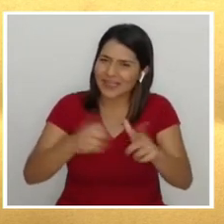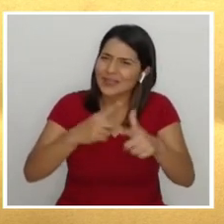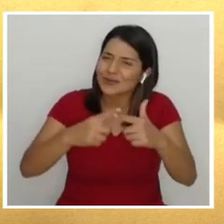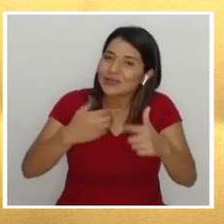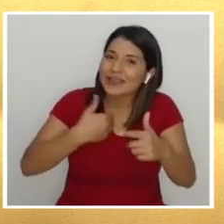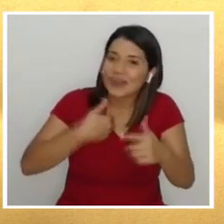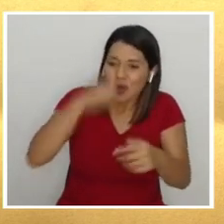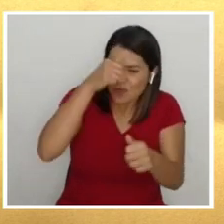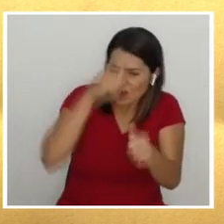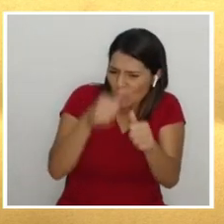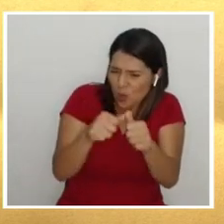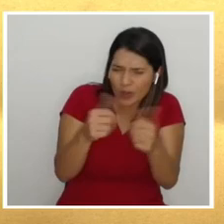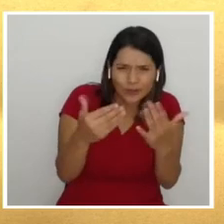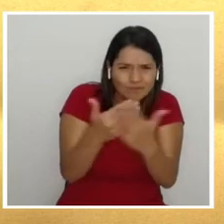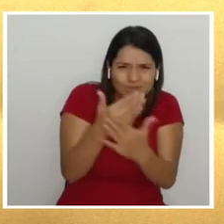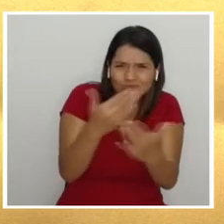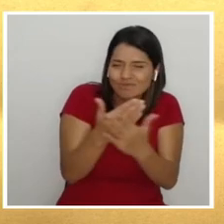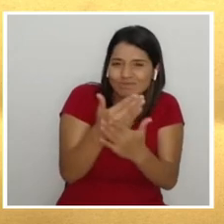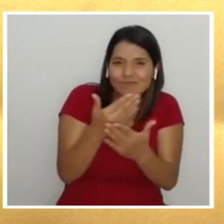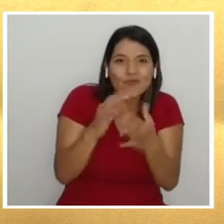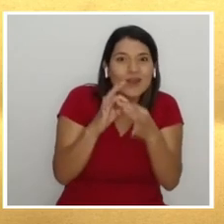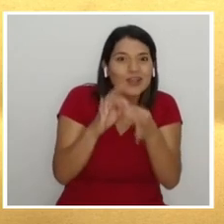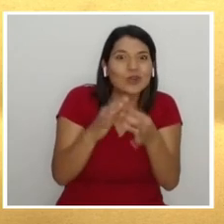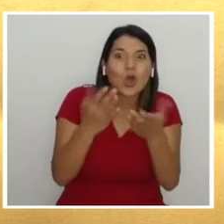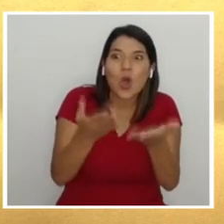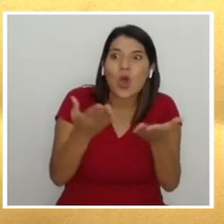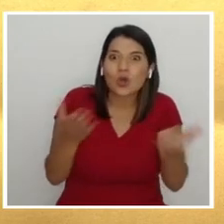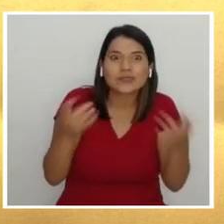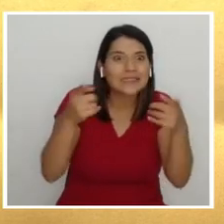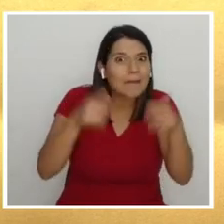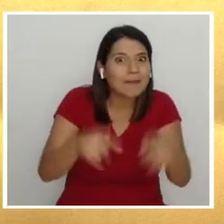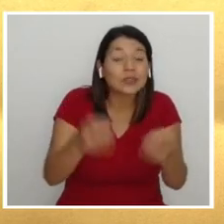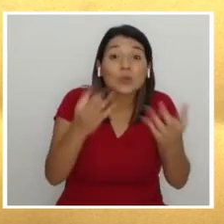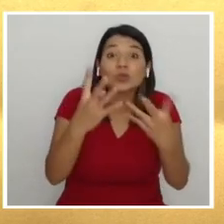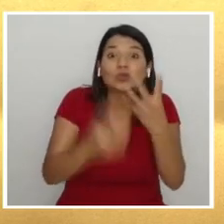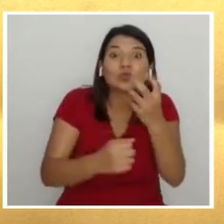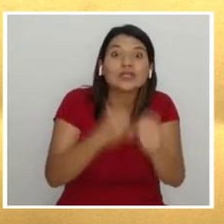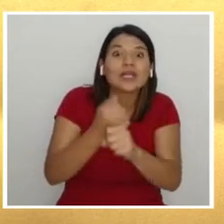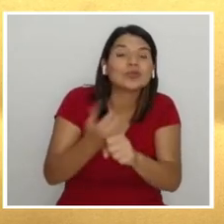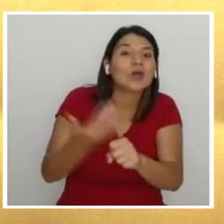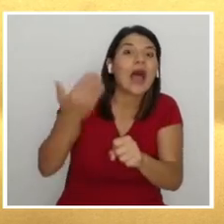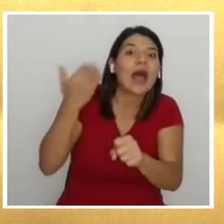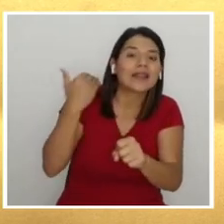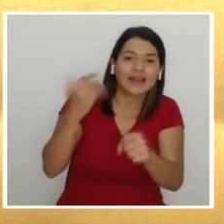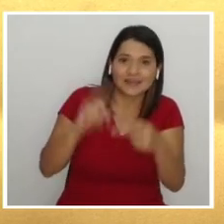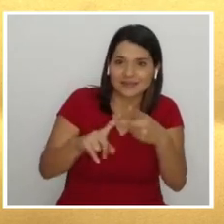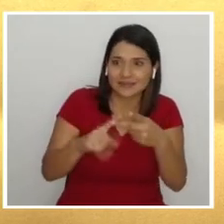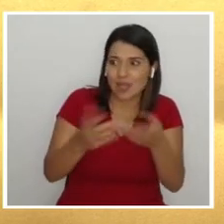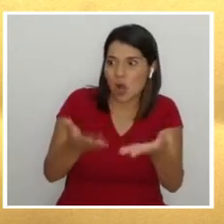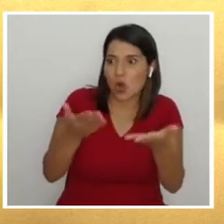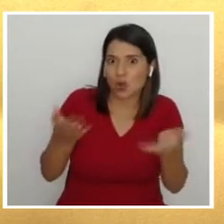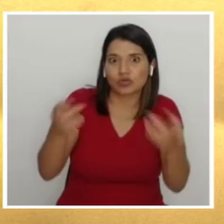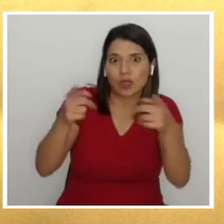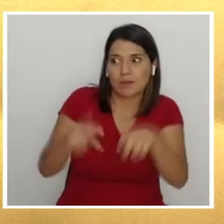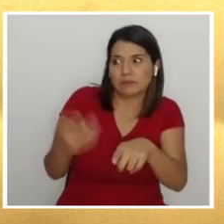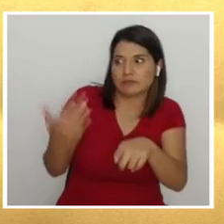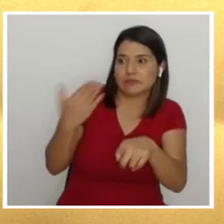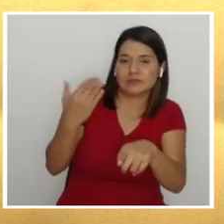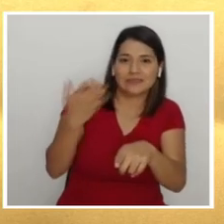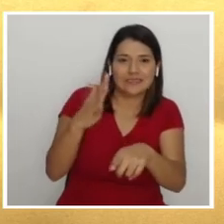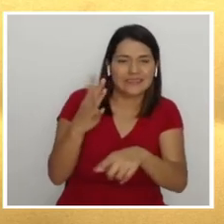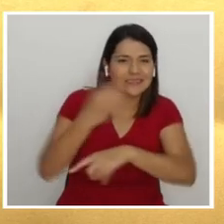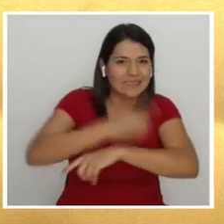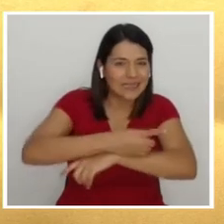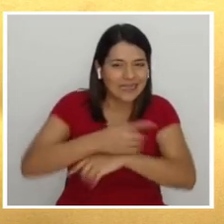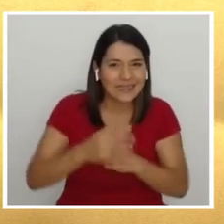de cosas que han pasado hace muchos años, cosas que han pasado hace 15 días. Entonces como que el